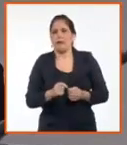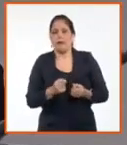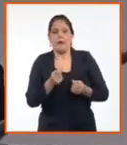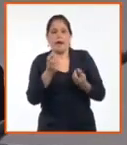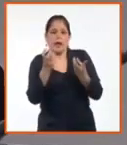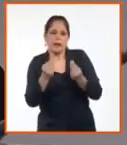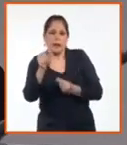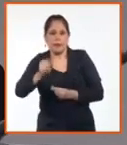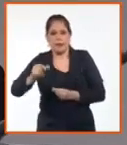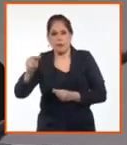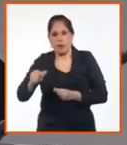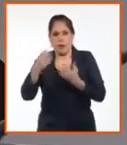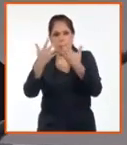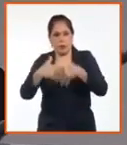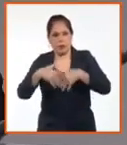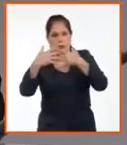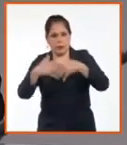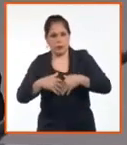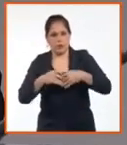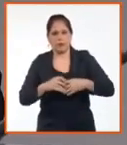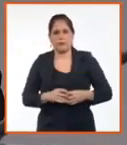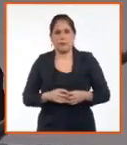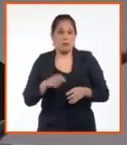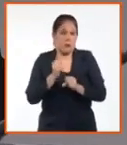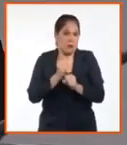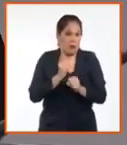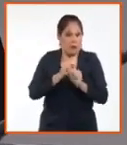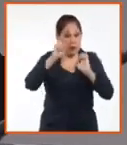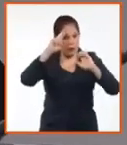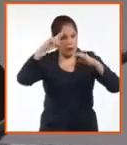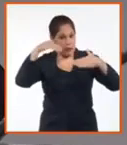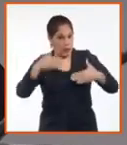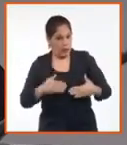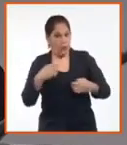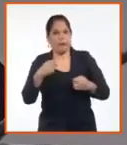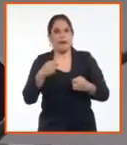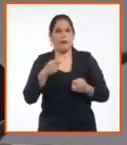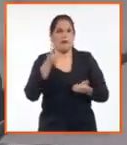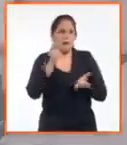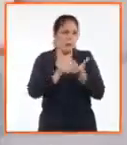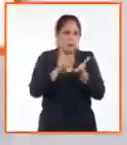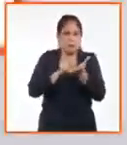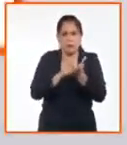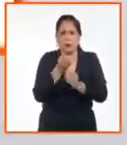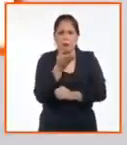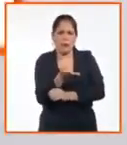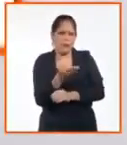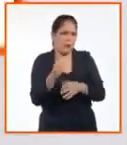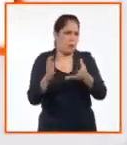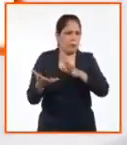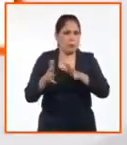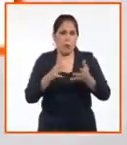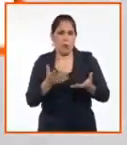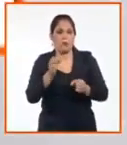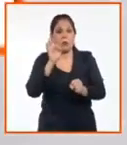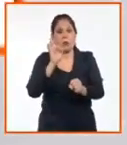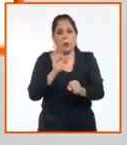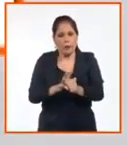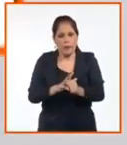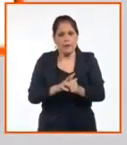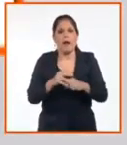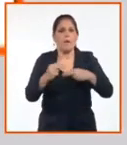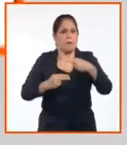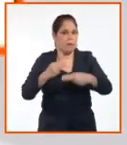que produciéndose a partir de ese primer trabajo se hace con salud pública de un levantamiento cuál sería la demanda estimada se empieza a hacer entonces